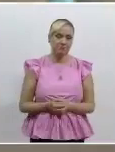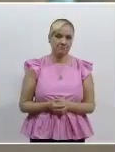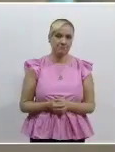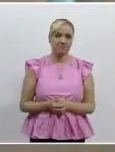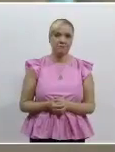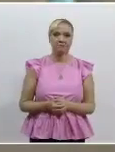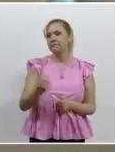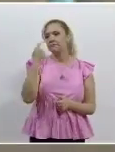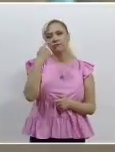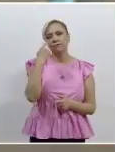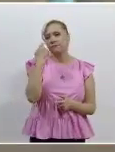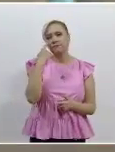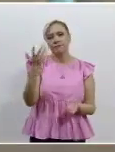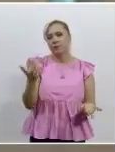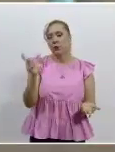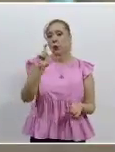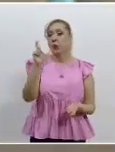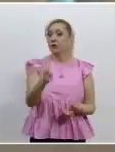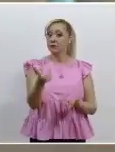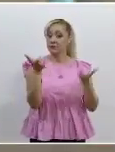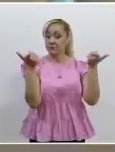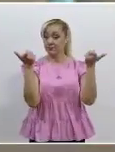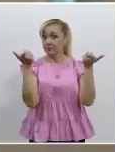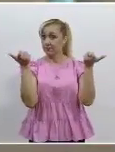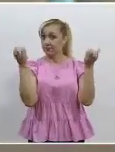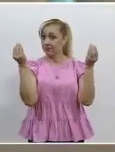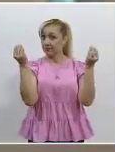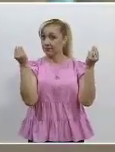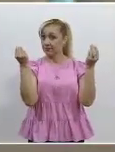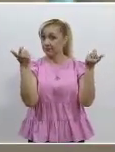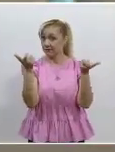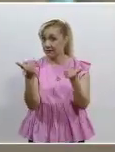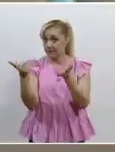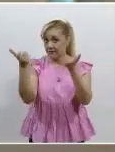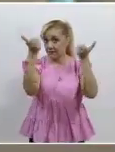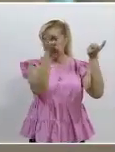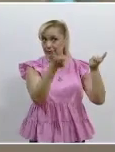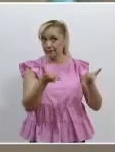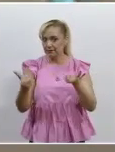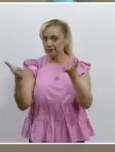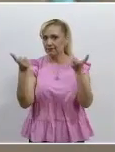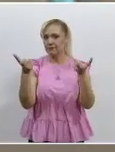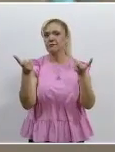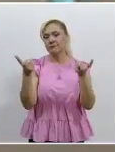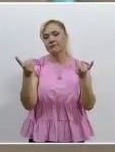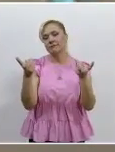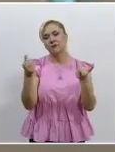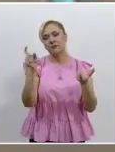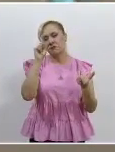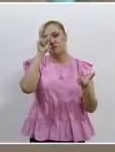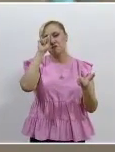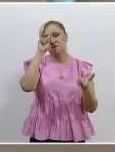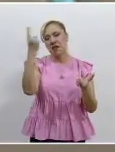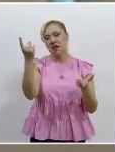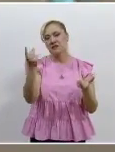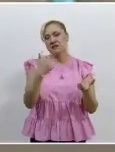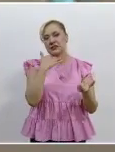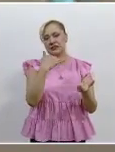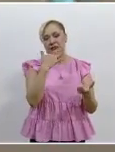Suele suceder que donde hay recursos, donde hay dinero y donde hay recursos públicos, es muy posible que la corrupción se